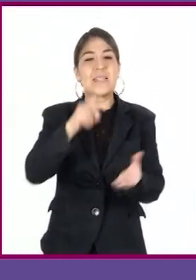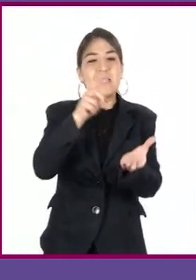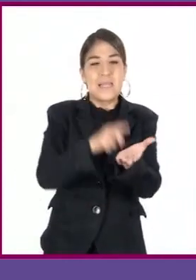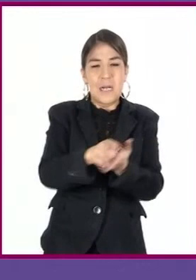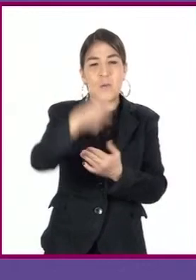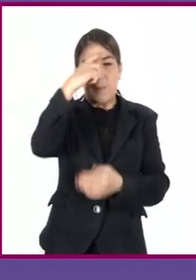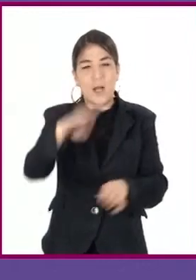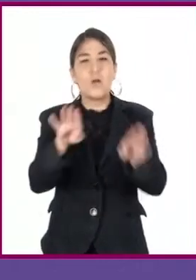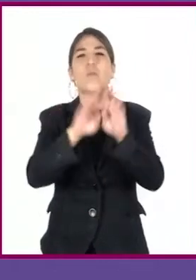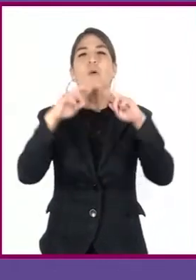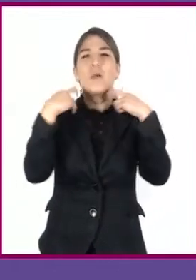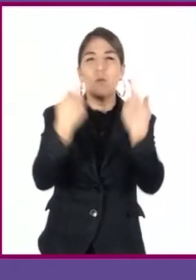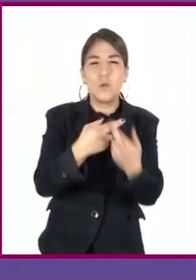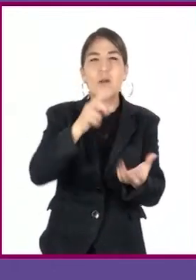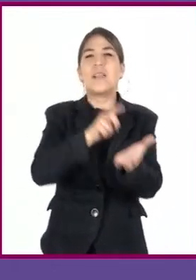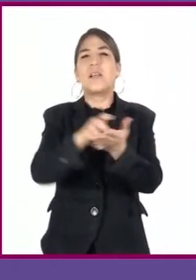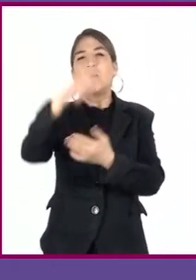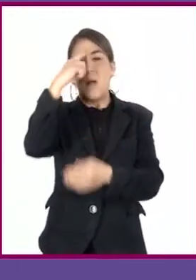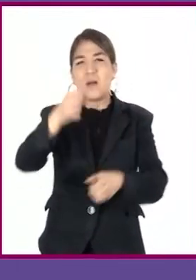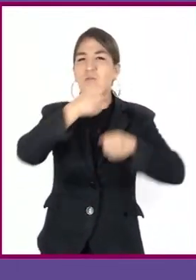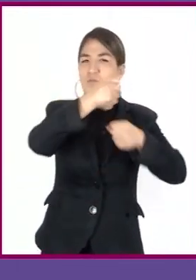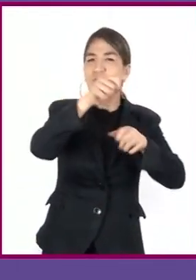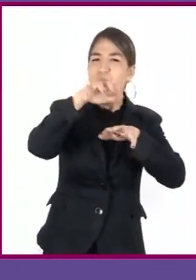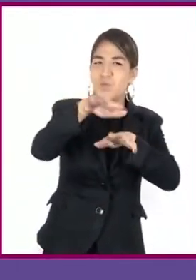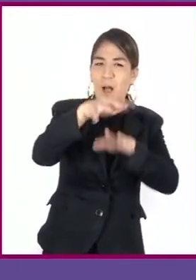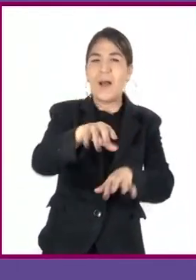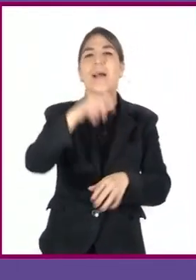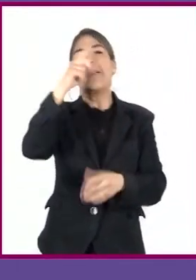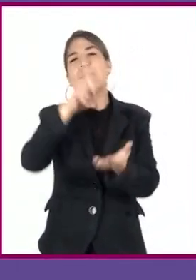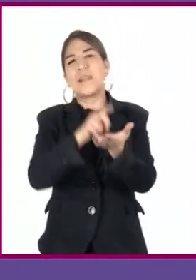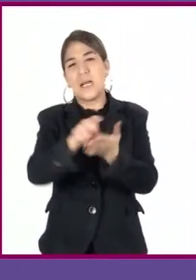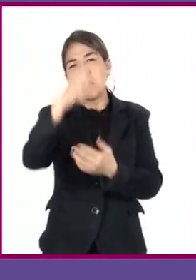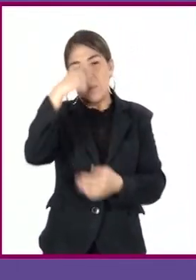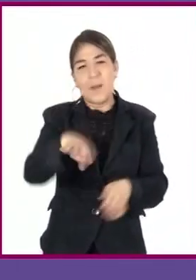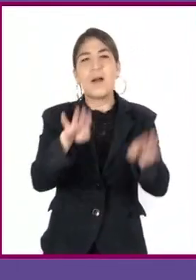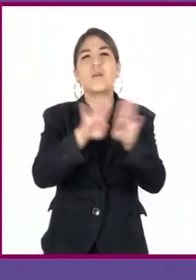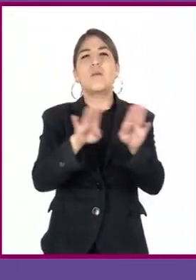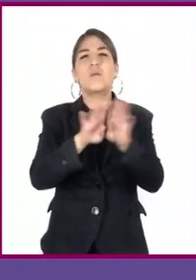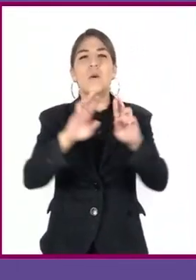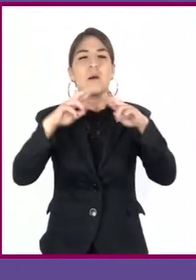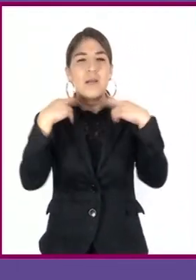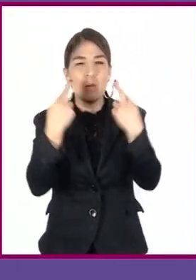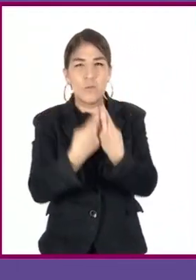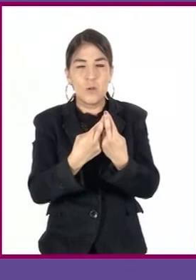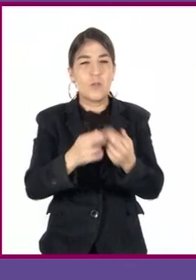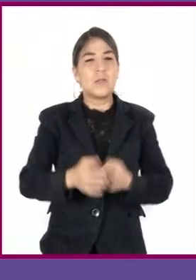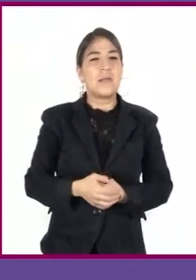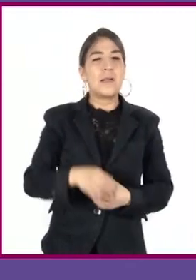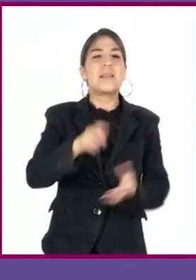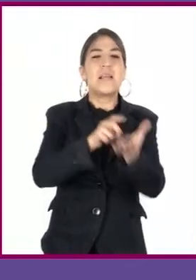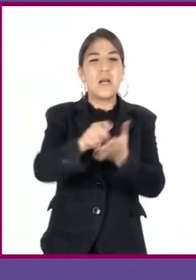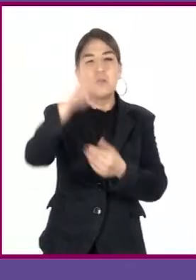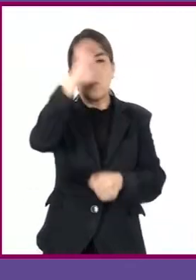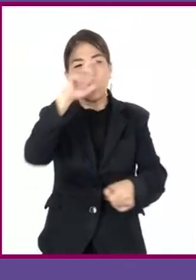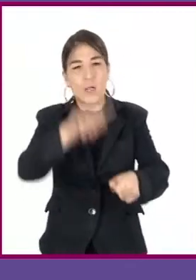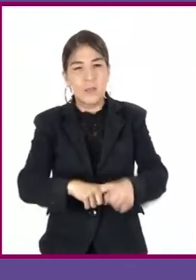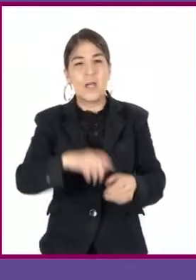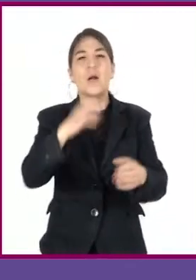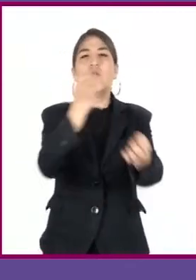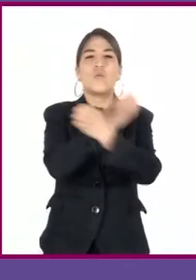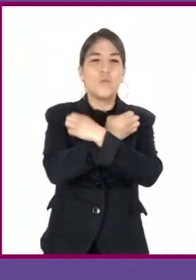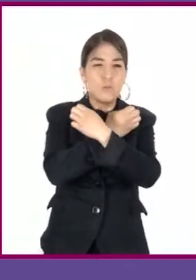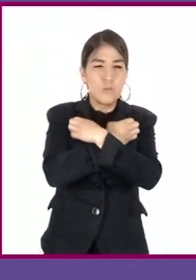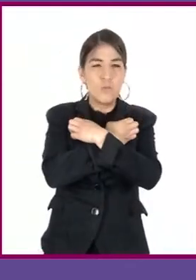Derecho a la información. Derechos sociales o colectivos. Derecho a la educación, a la cultura, a la